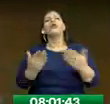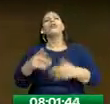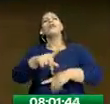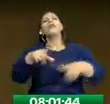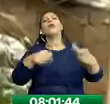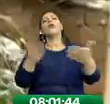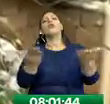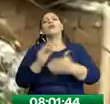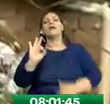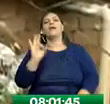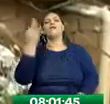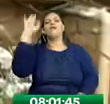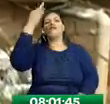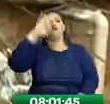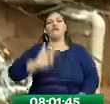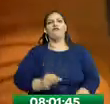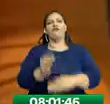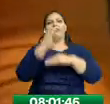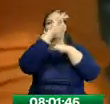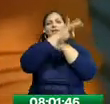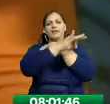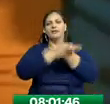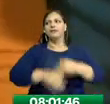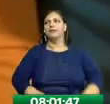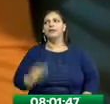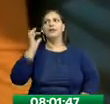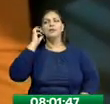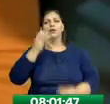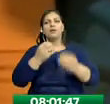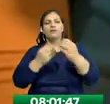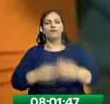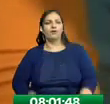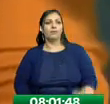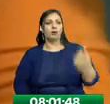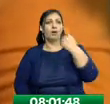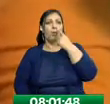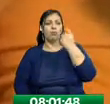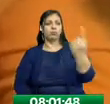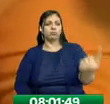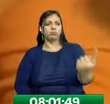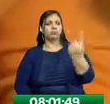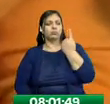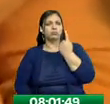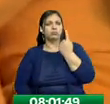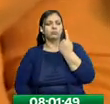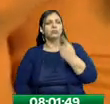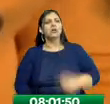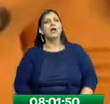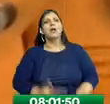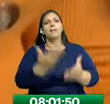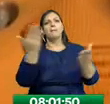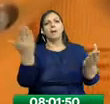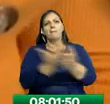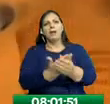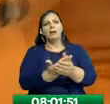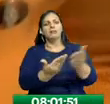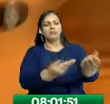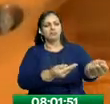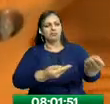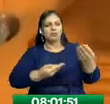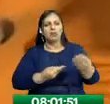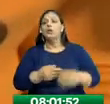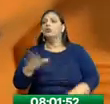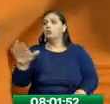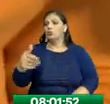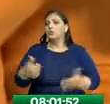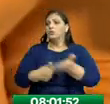hasta cuando ingresaron por esta puerta. Este chico se me acercó, este señor, entonces me entregó algunos papeles que había copia de cédula. Al momento